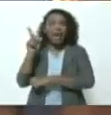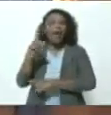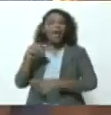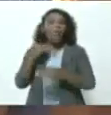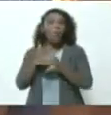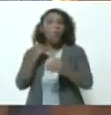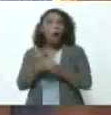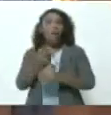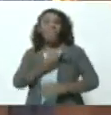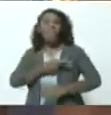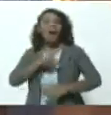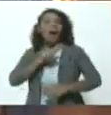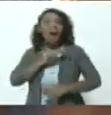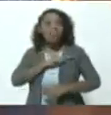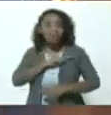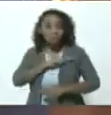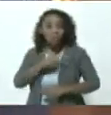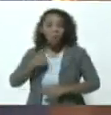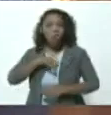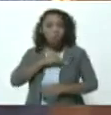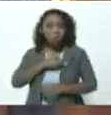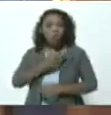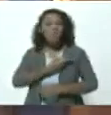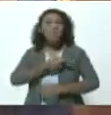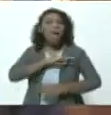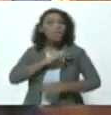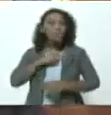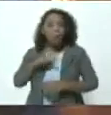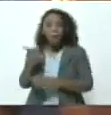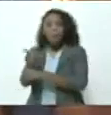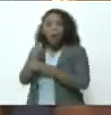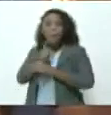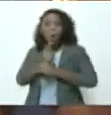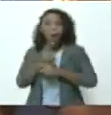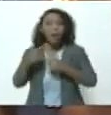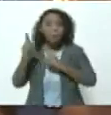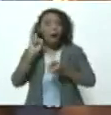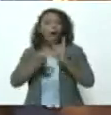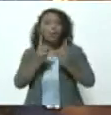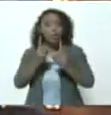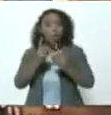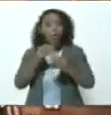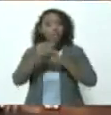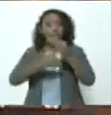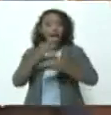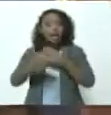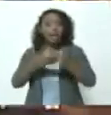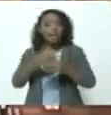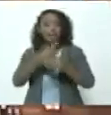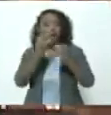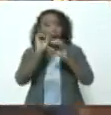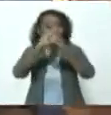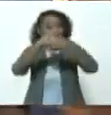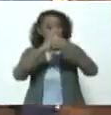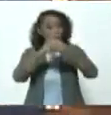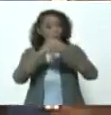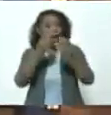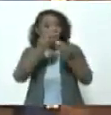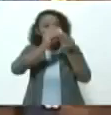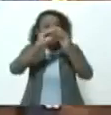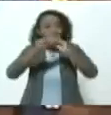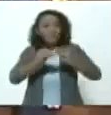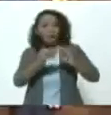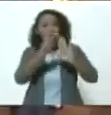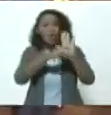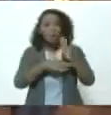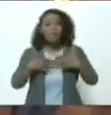es hecho en postproducción, es digital. Hay algunos que están hechos en campo, pero con unas reglas de seguridad